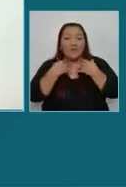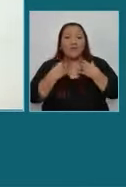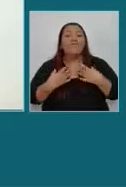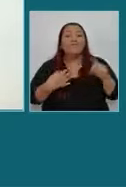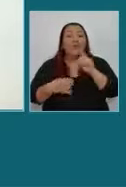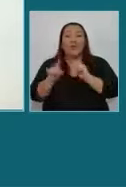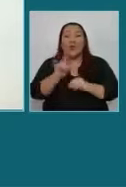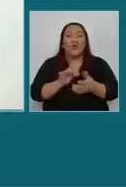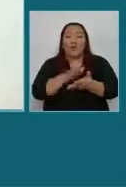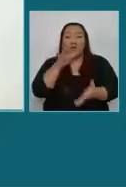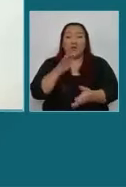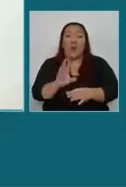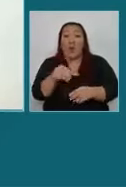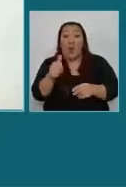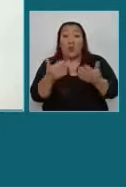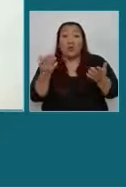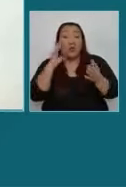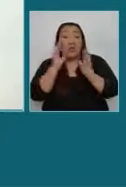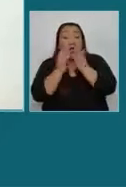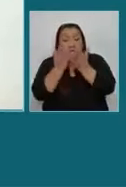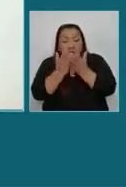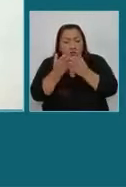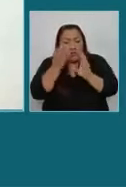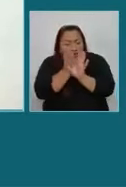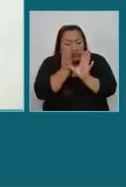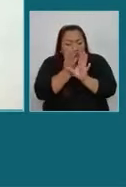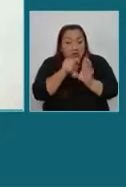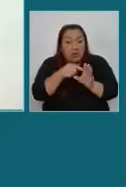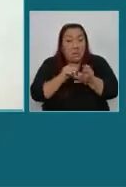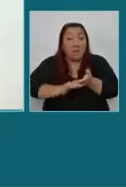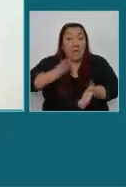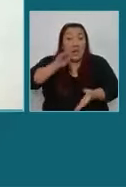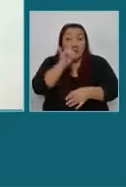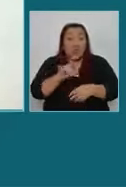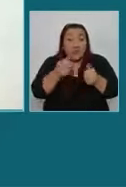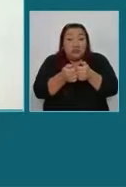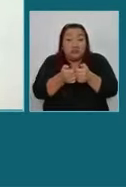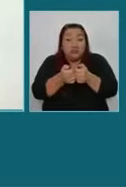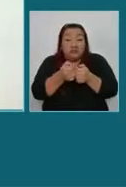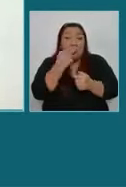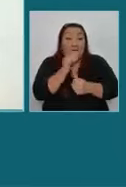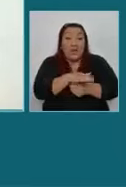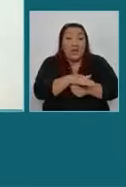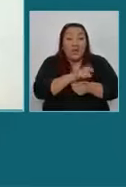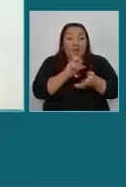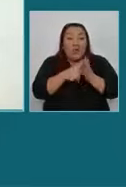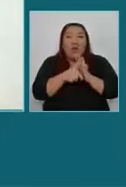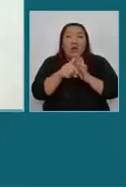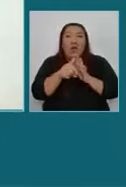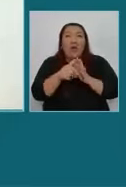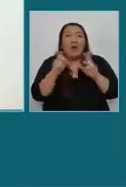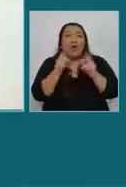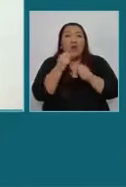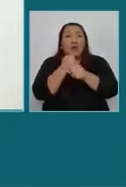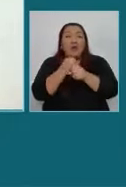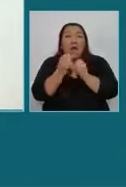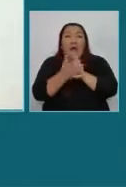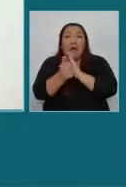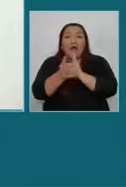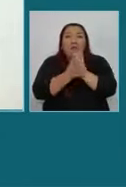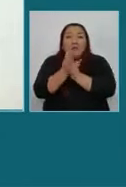lenguaje. Otros estudios muestran que a mayor uso de pantallas, los niños terminan teniendo menor desarrollo de habilidades